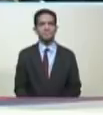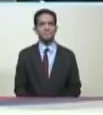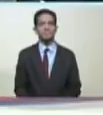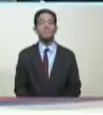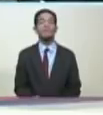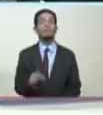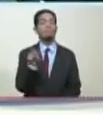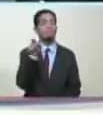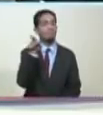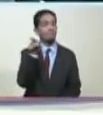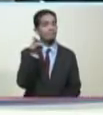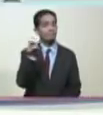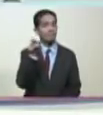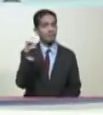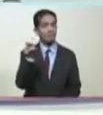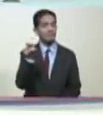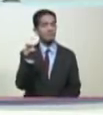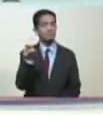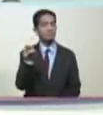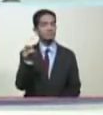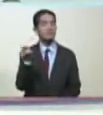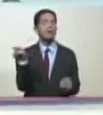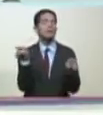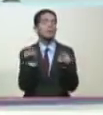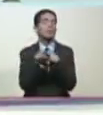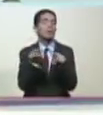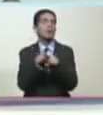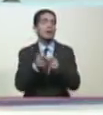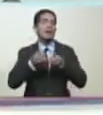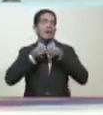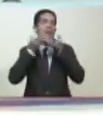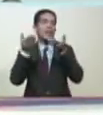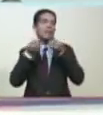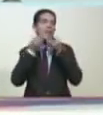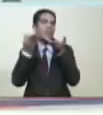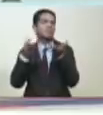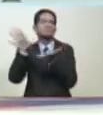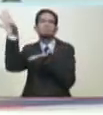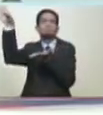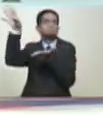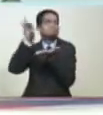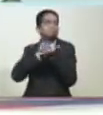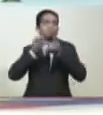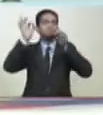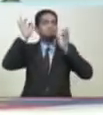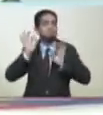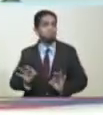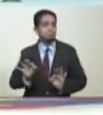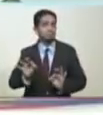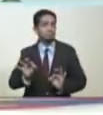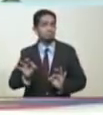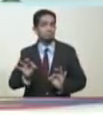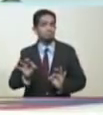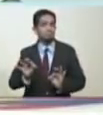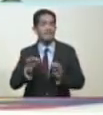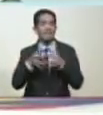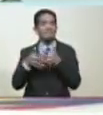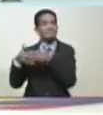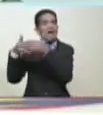Terminó recitando el guión gringo con que lo habían